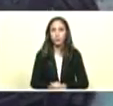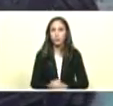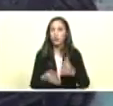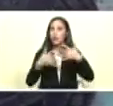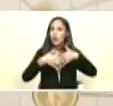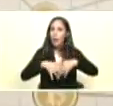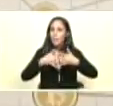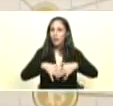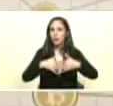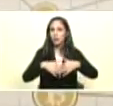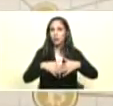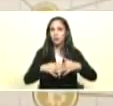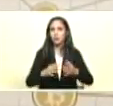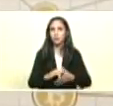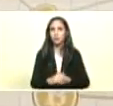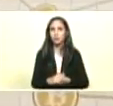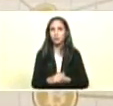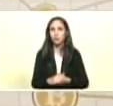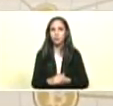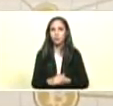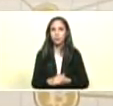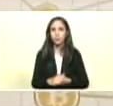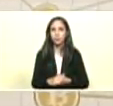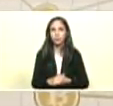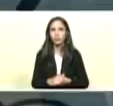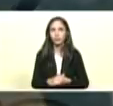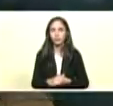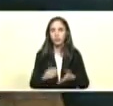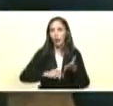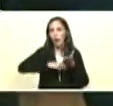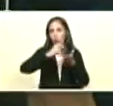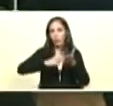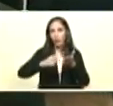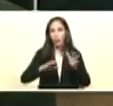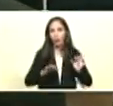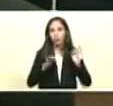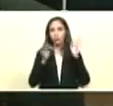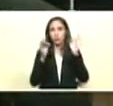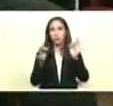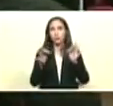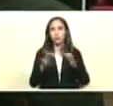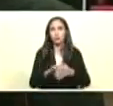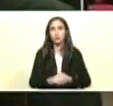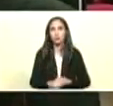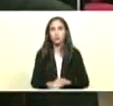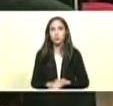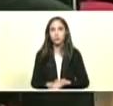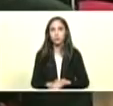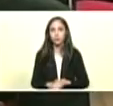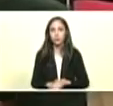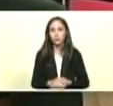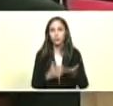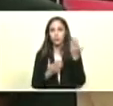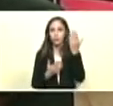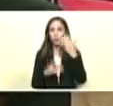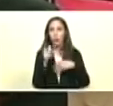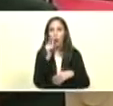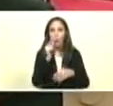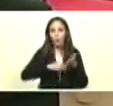Eiro Trading, LTD. Firma en representación de esta empresa, como parte de la Fundación